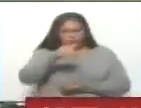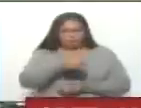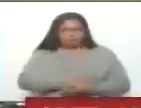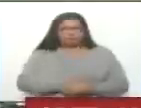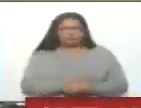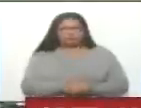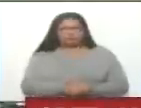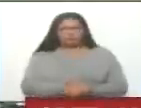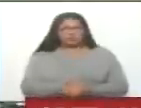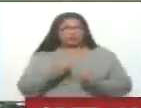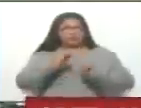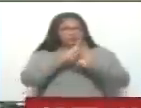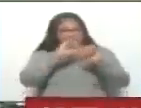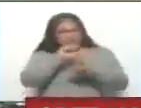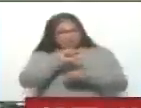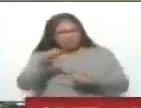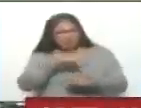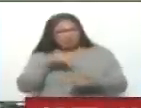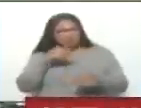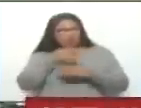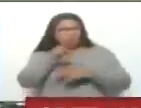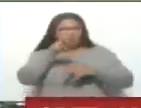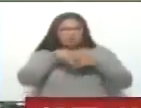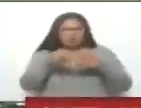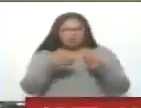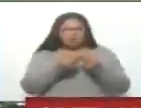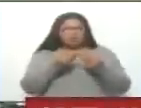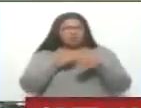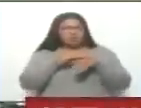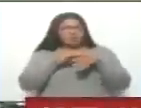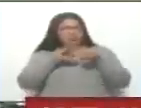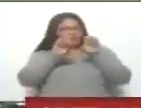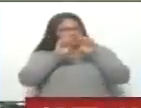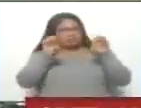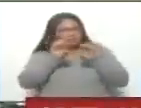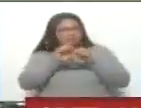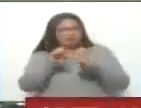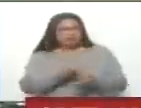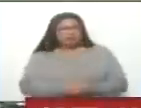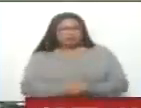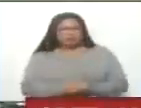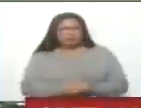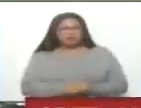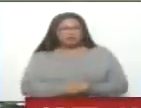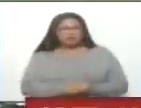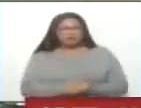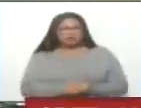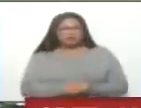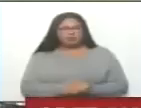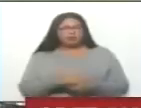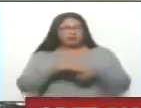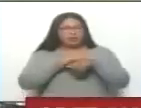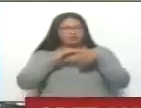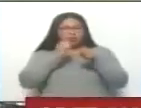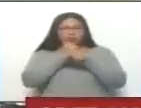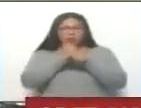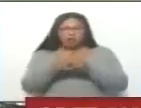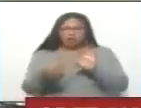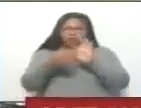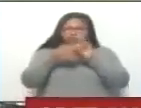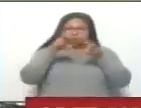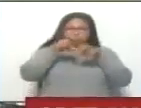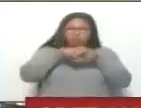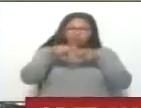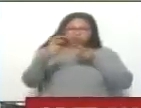en esta misma semana estaremos sentados con la ministra de Educación, Yelice Santaella, y el ministro del Trabajo para